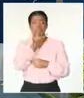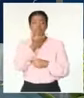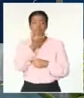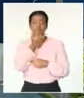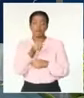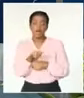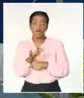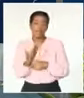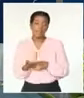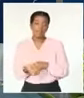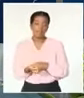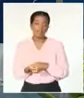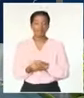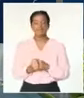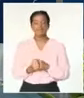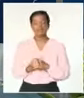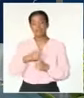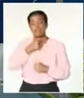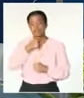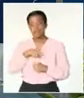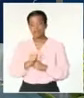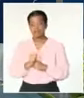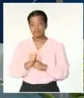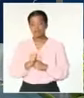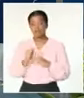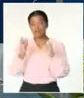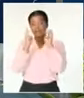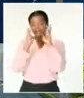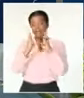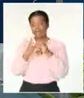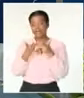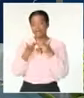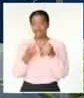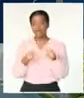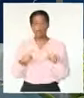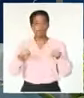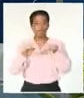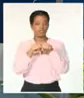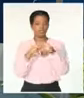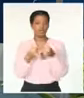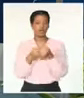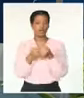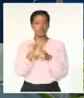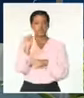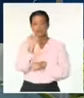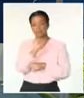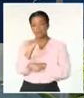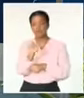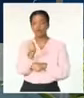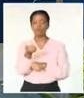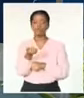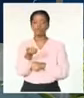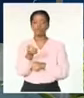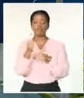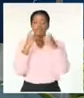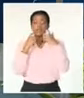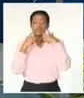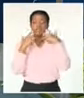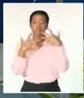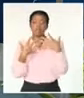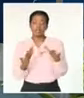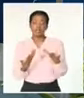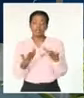conectividad, en infraestructura, en transporte, y ahí está la importancia de la